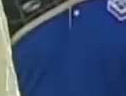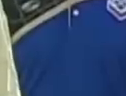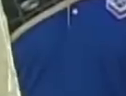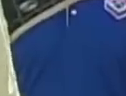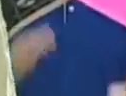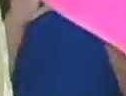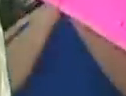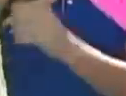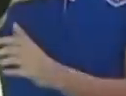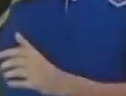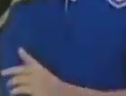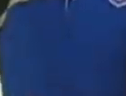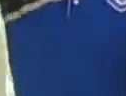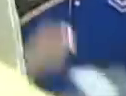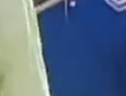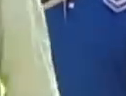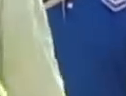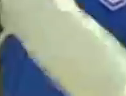a la patria!